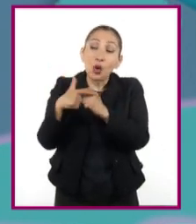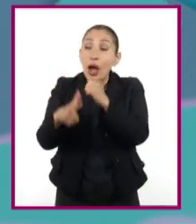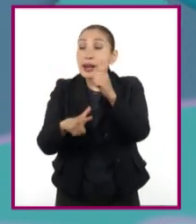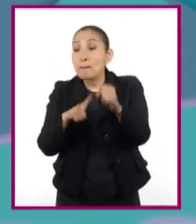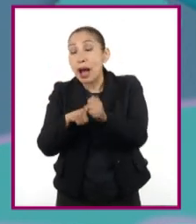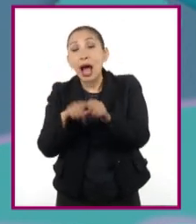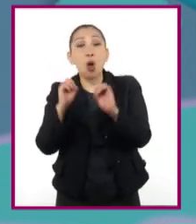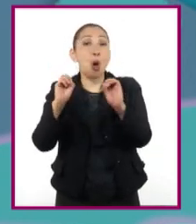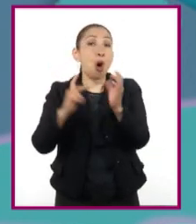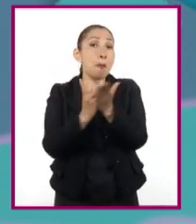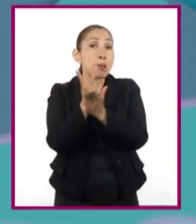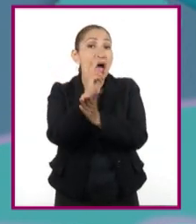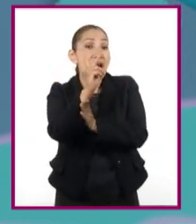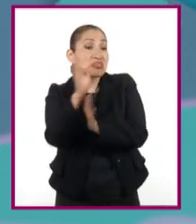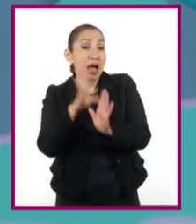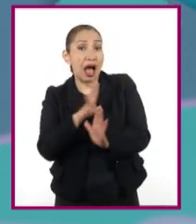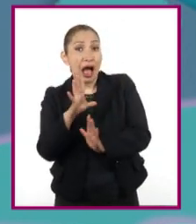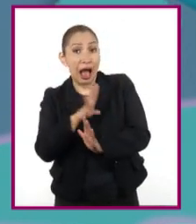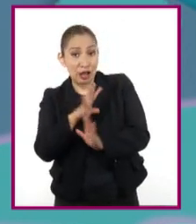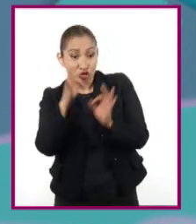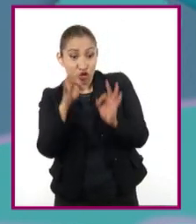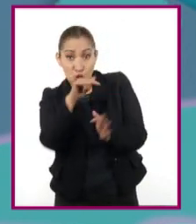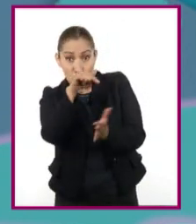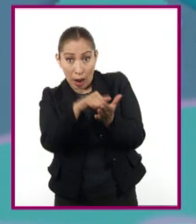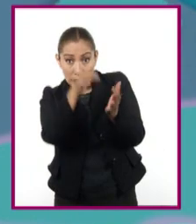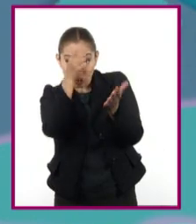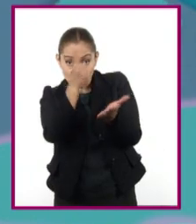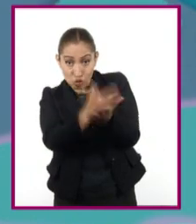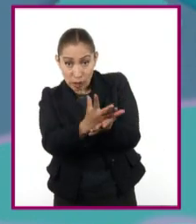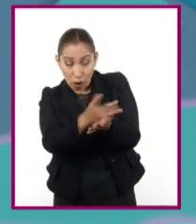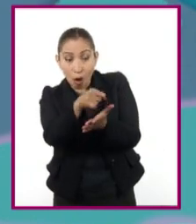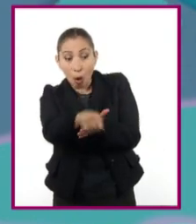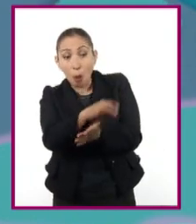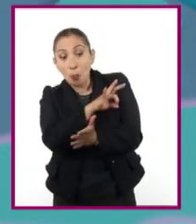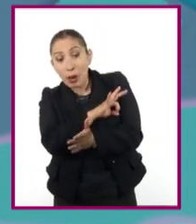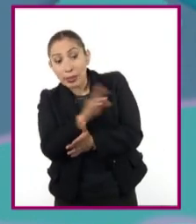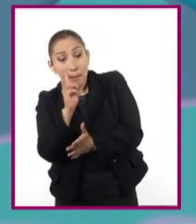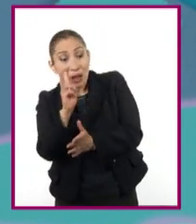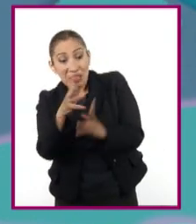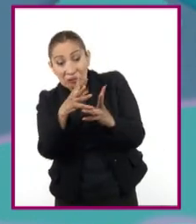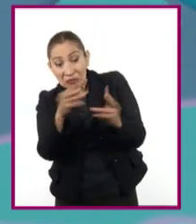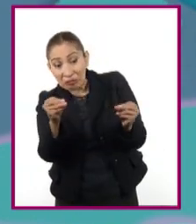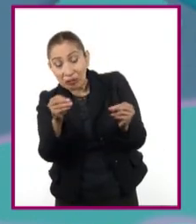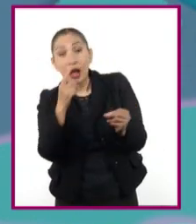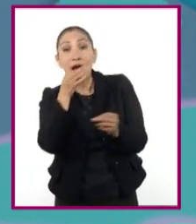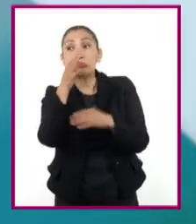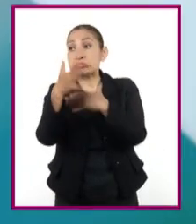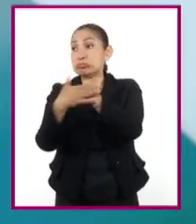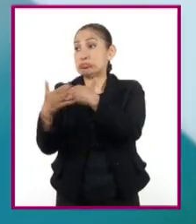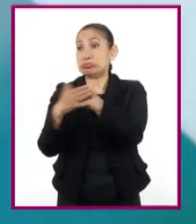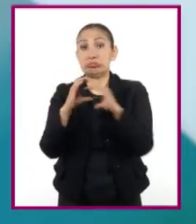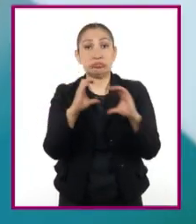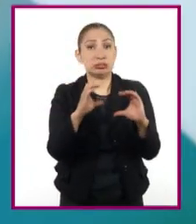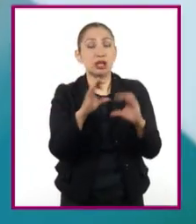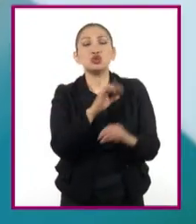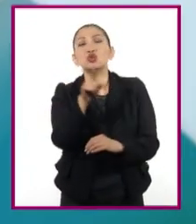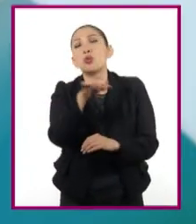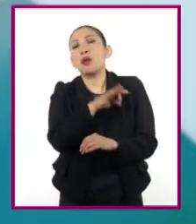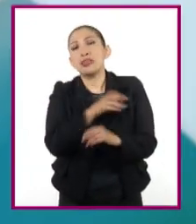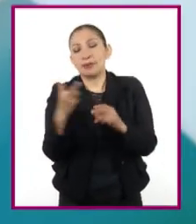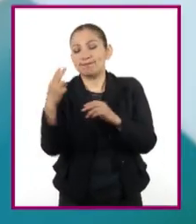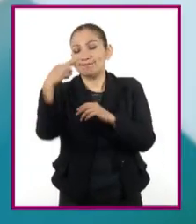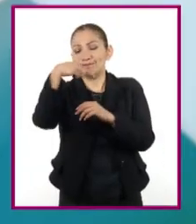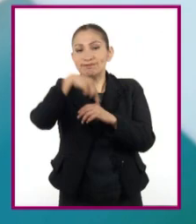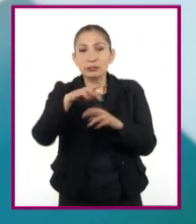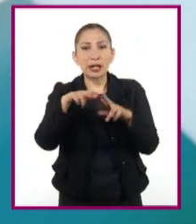especie, animal o vegetal, endémica o en peligro de extinción de su localidad o región. Pueden emplear